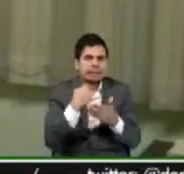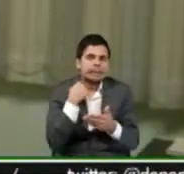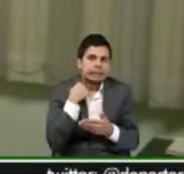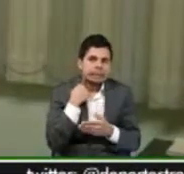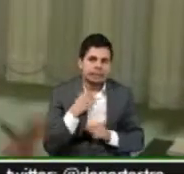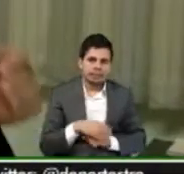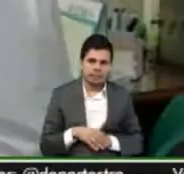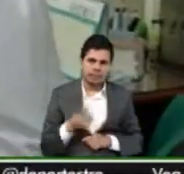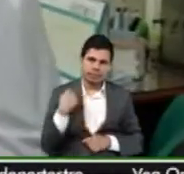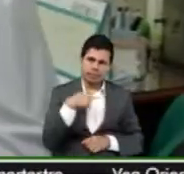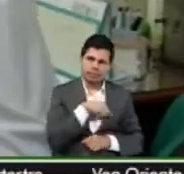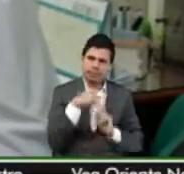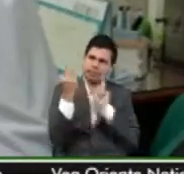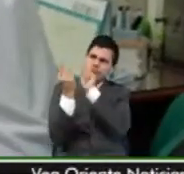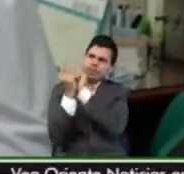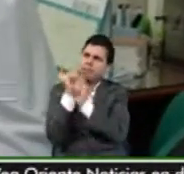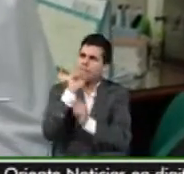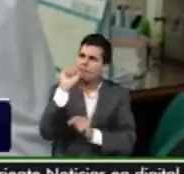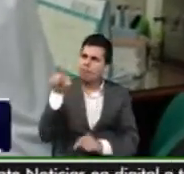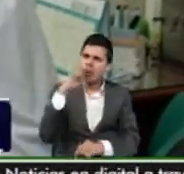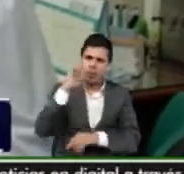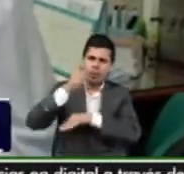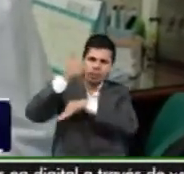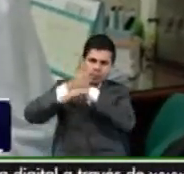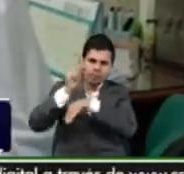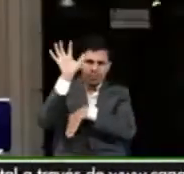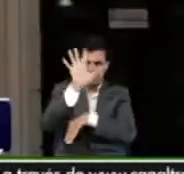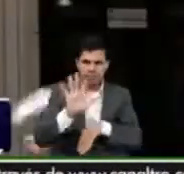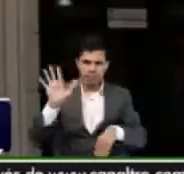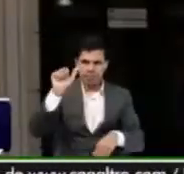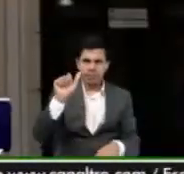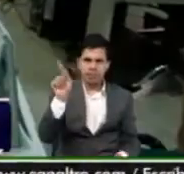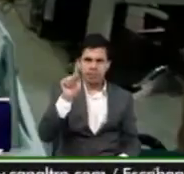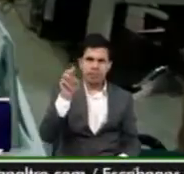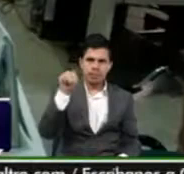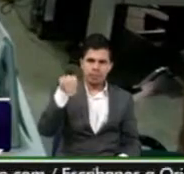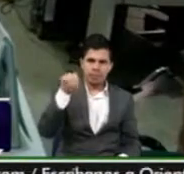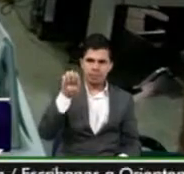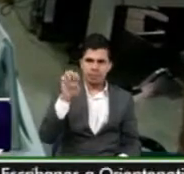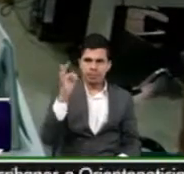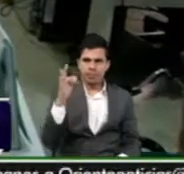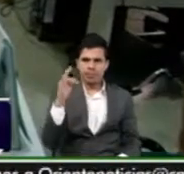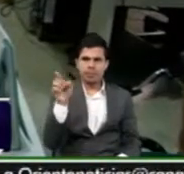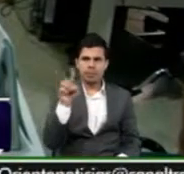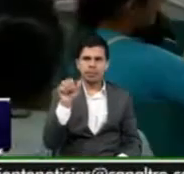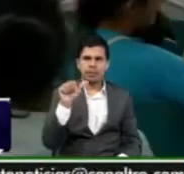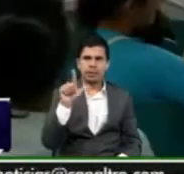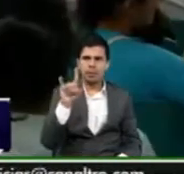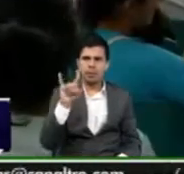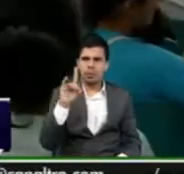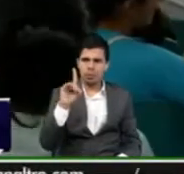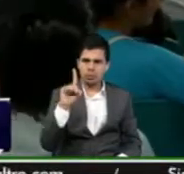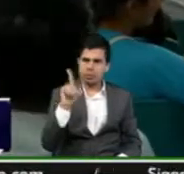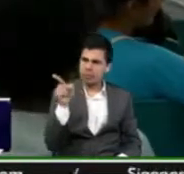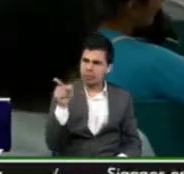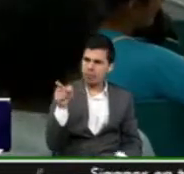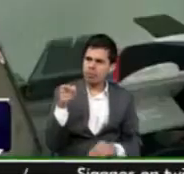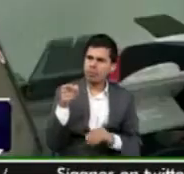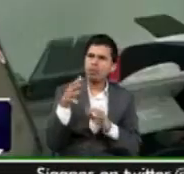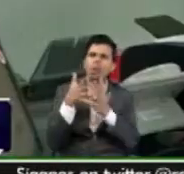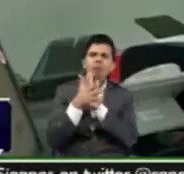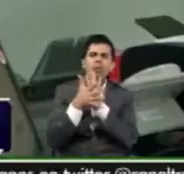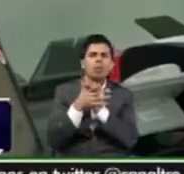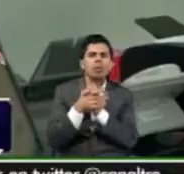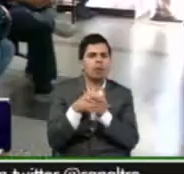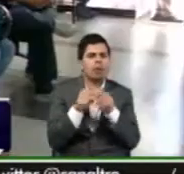quisimos conocer la respuesta por parte del director departamental de Hazme salud con el tema de ser una de las eps a la cual no